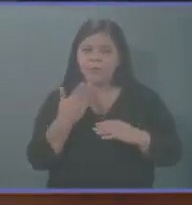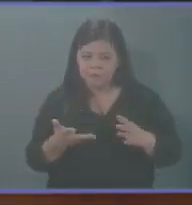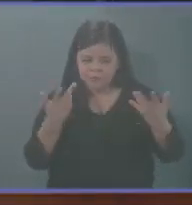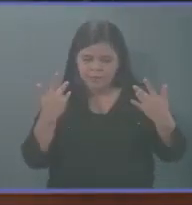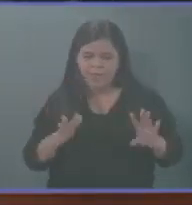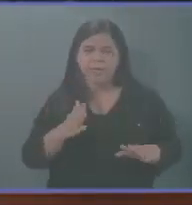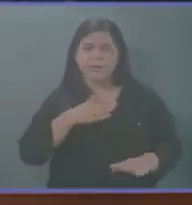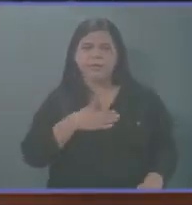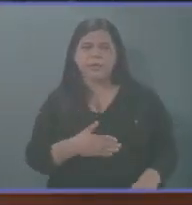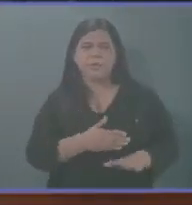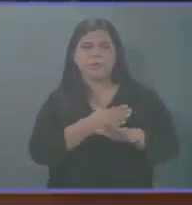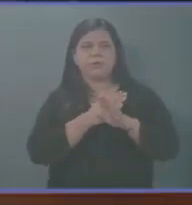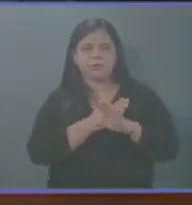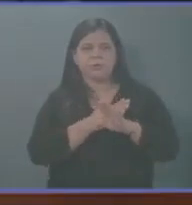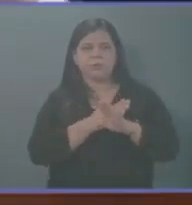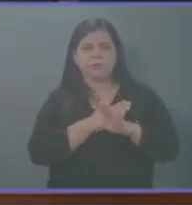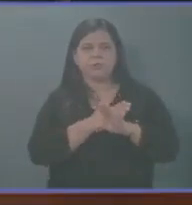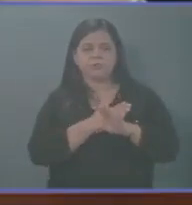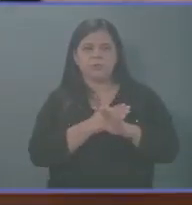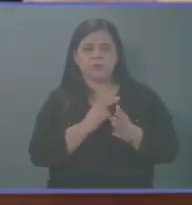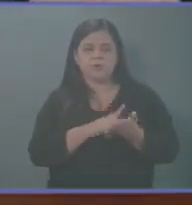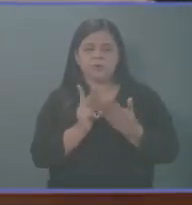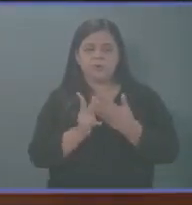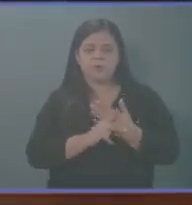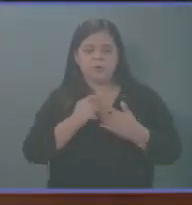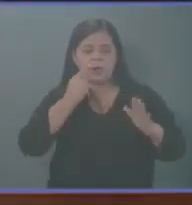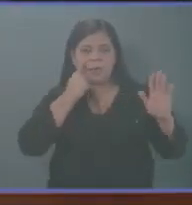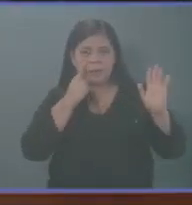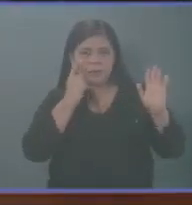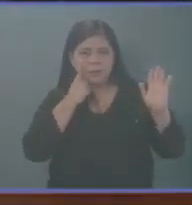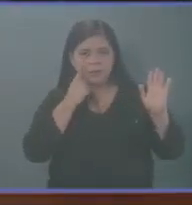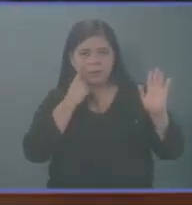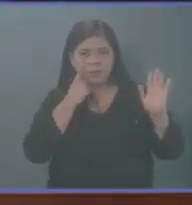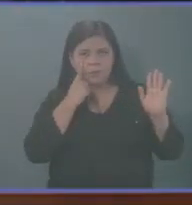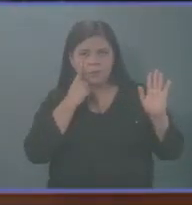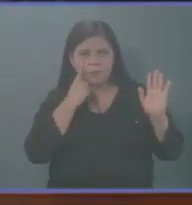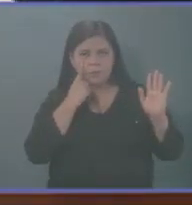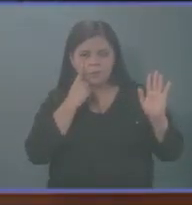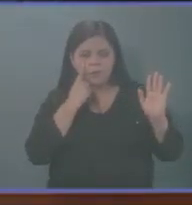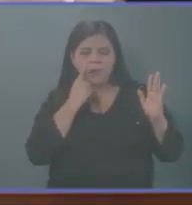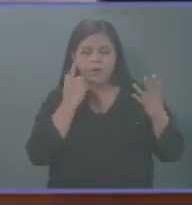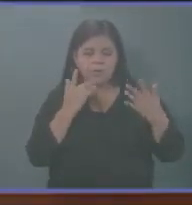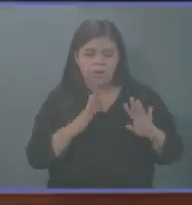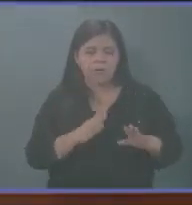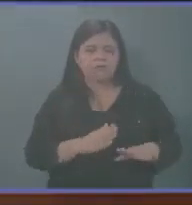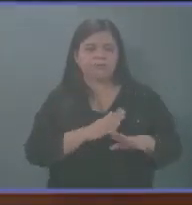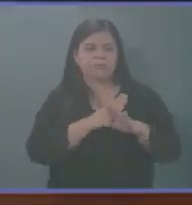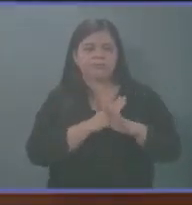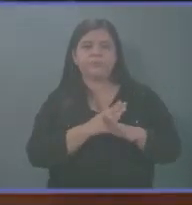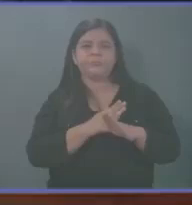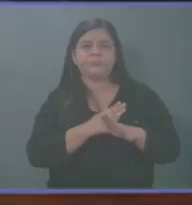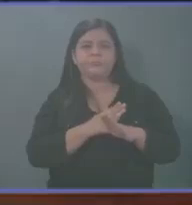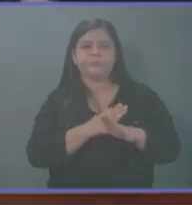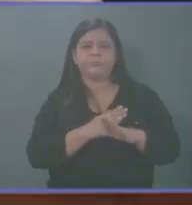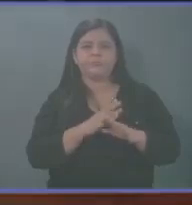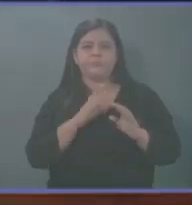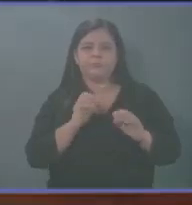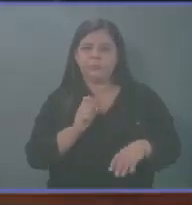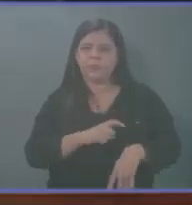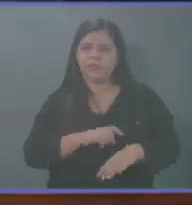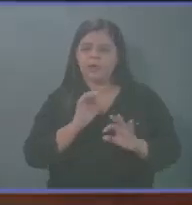custodia de programas de testigos, bajo custodia